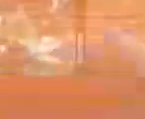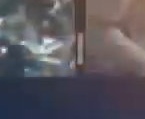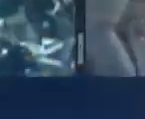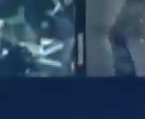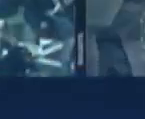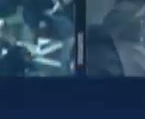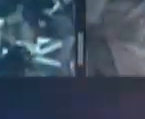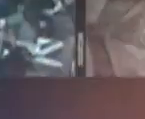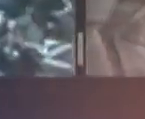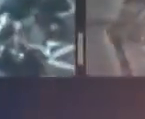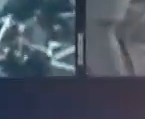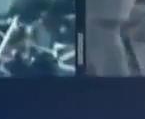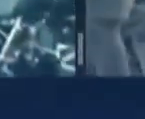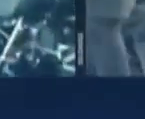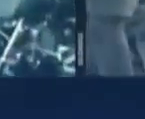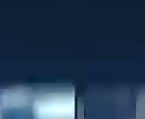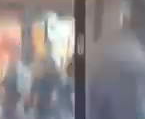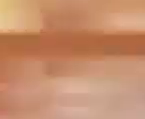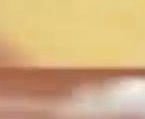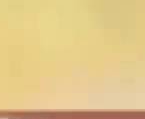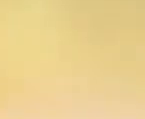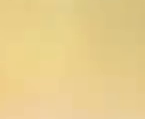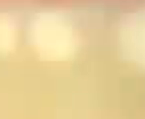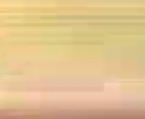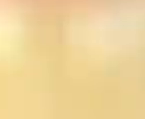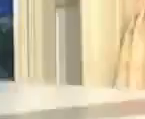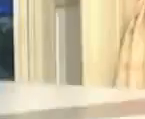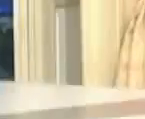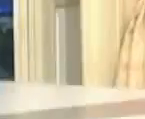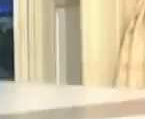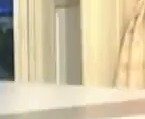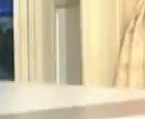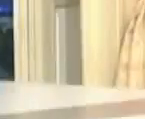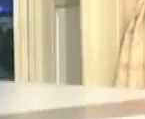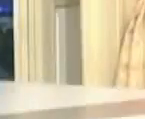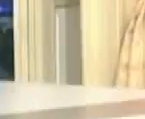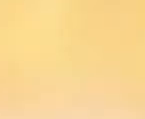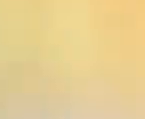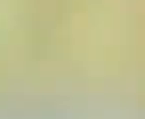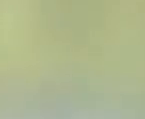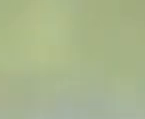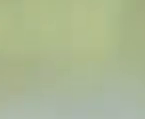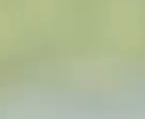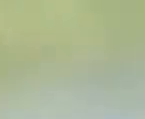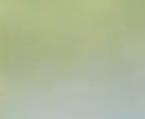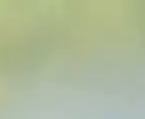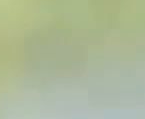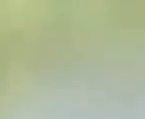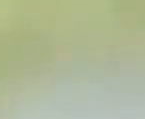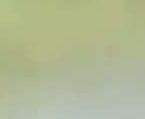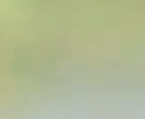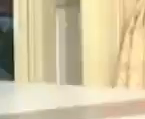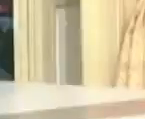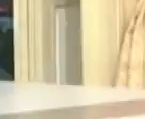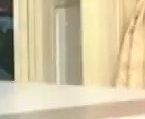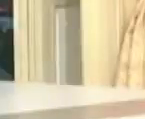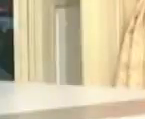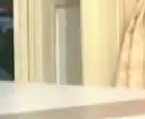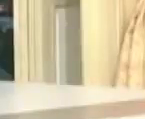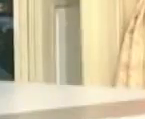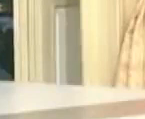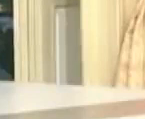y a hacer reverdecer nuestra patria, reverdecer a Venezuela, chico. Con